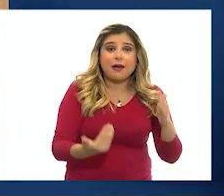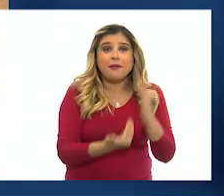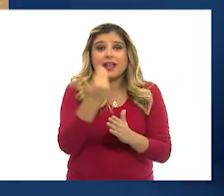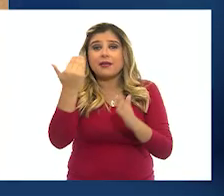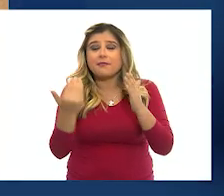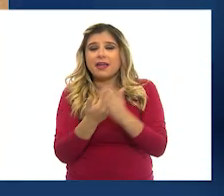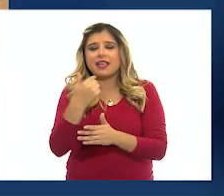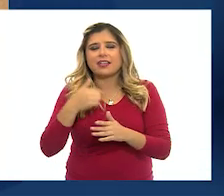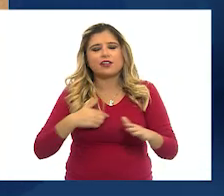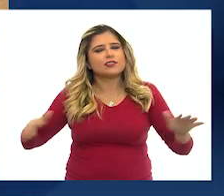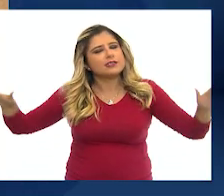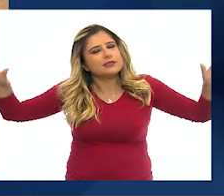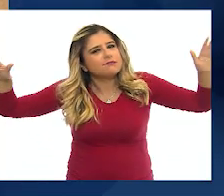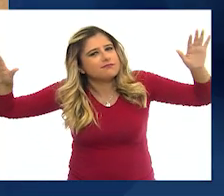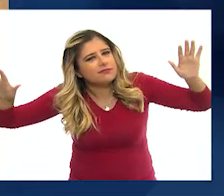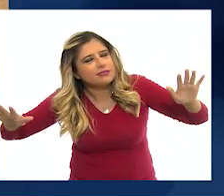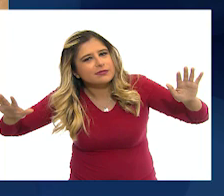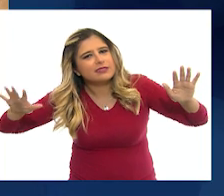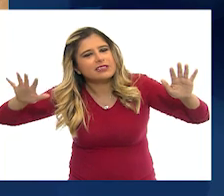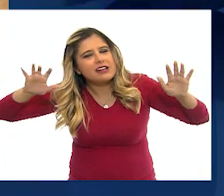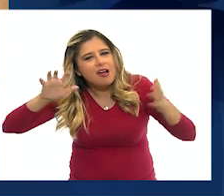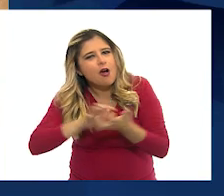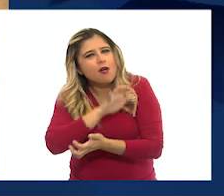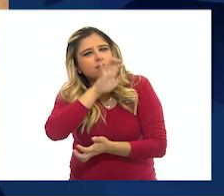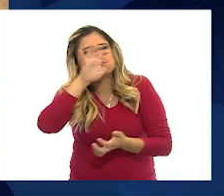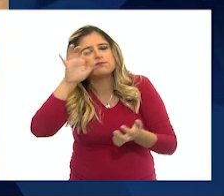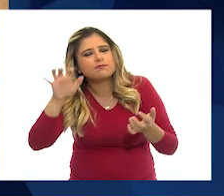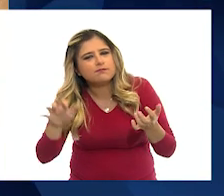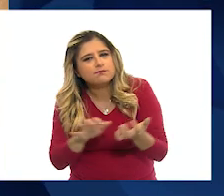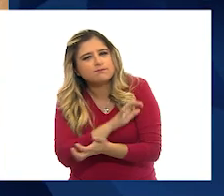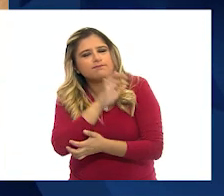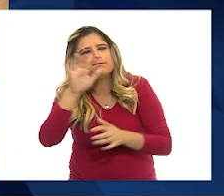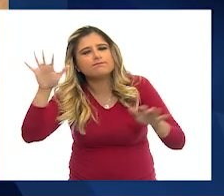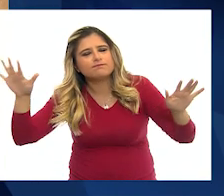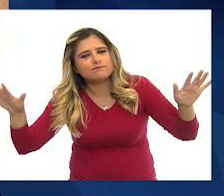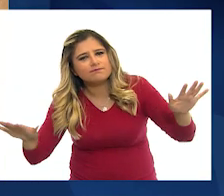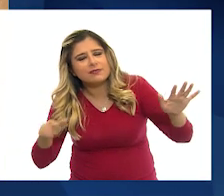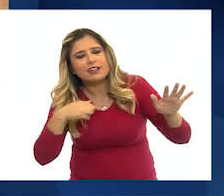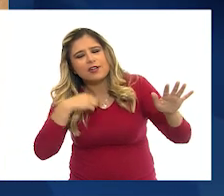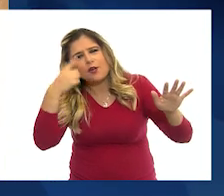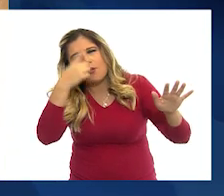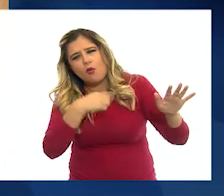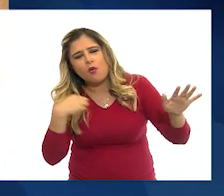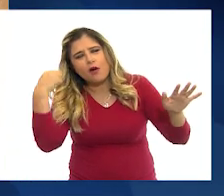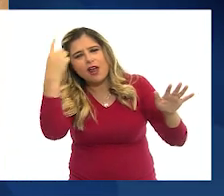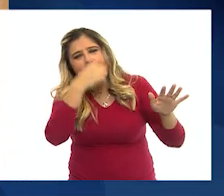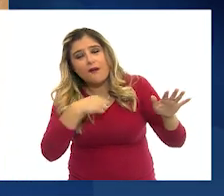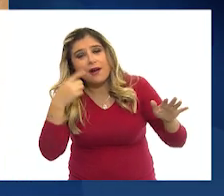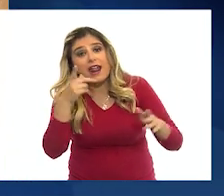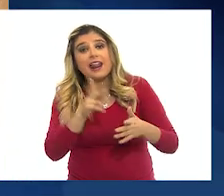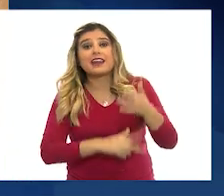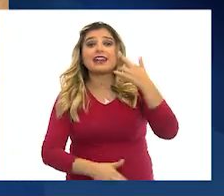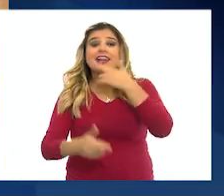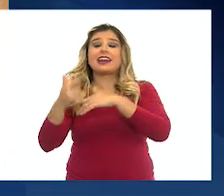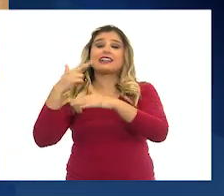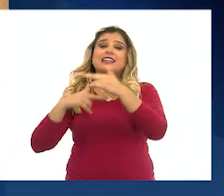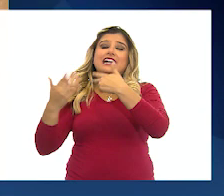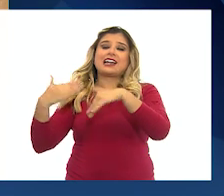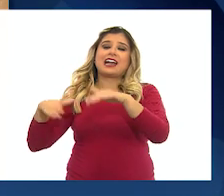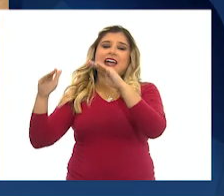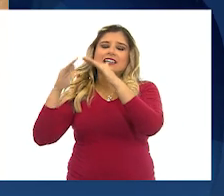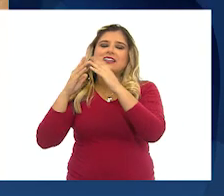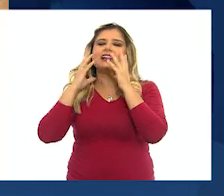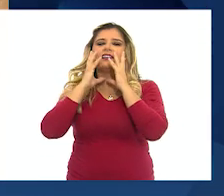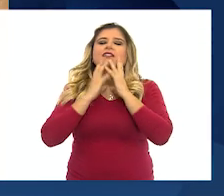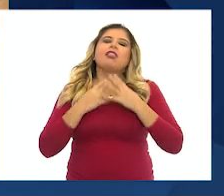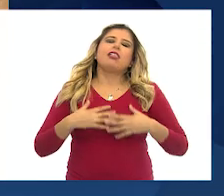echo boca abajo sobre ella y empiezo a masticar lo primero que me sale al paso. Así me estoy varias horas. Vuelvo a casa con el cuerpo molido y con las